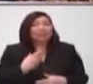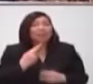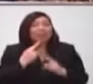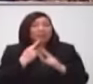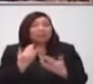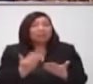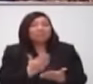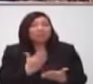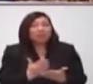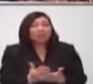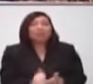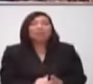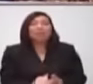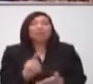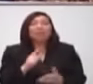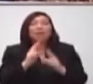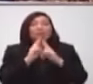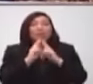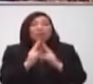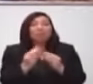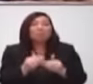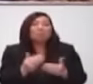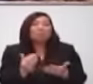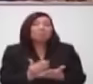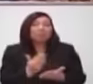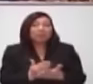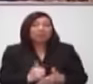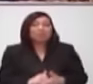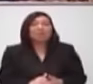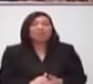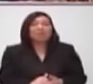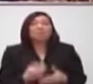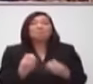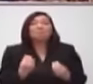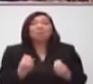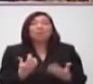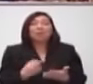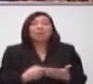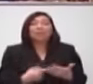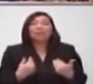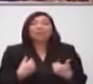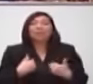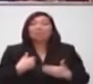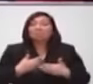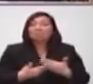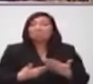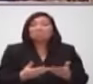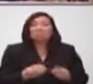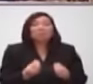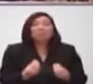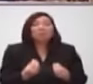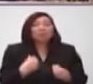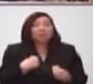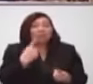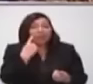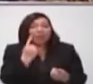y en ese sentido hay también conversaciones para resolver un problema de esta naturaleza, porque tienen una continuidad urbana, y porque lo que